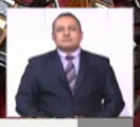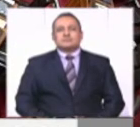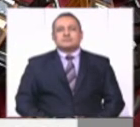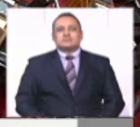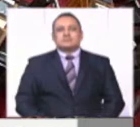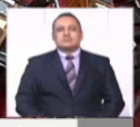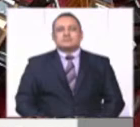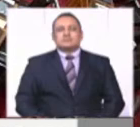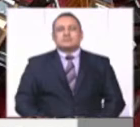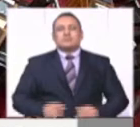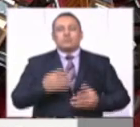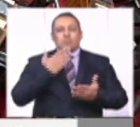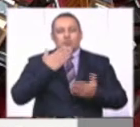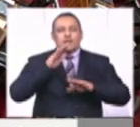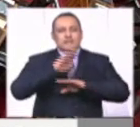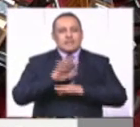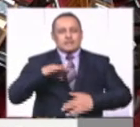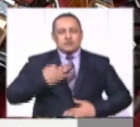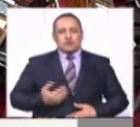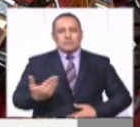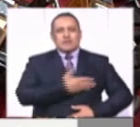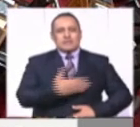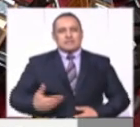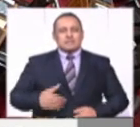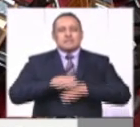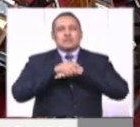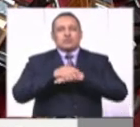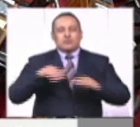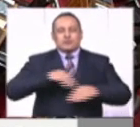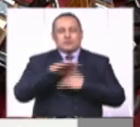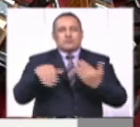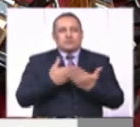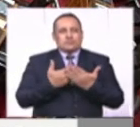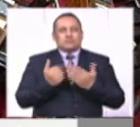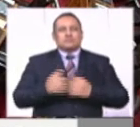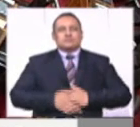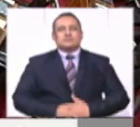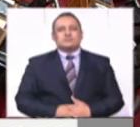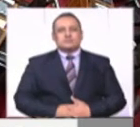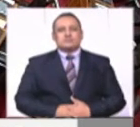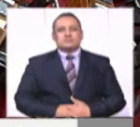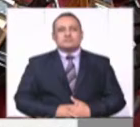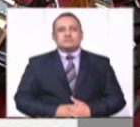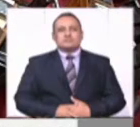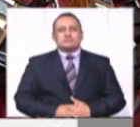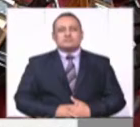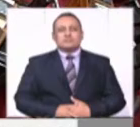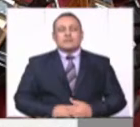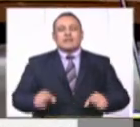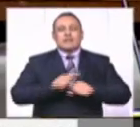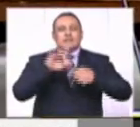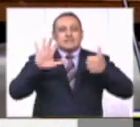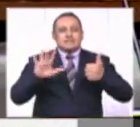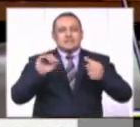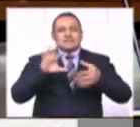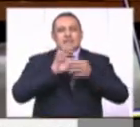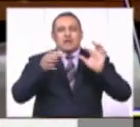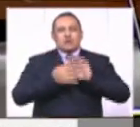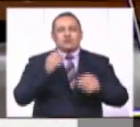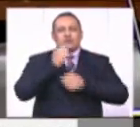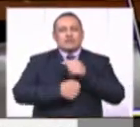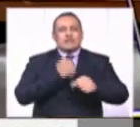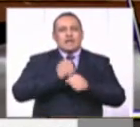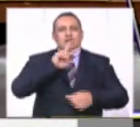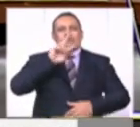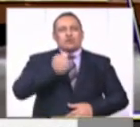Buenas tardes señor presidente por su intermedio saludo a la delegación nacional el 16 de agosto del